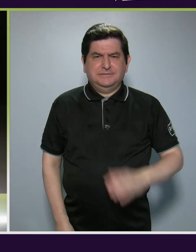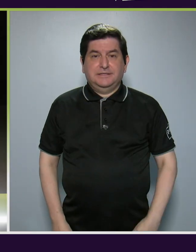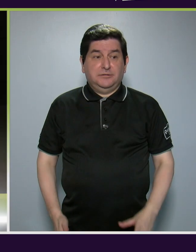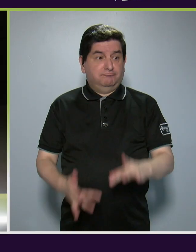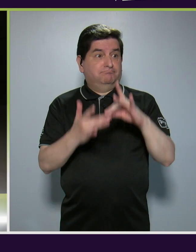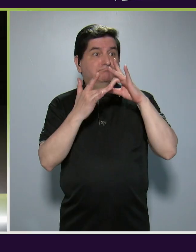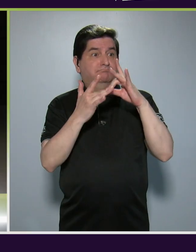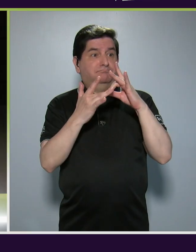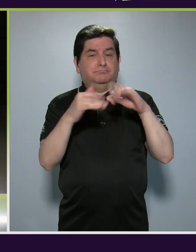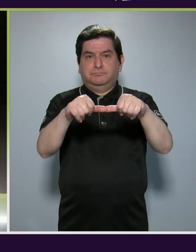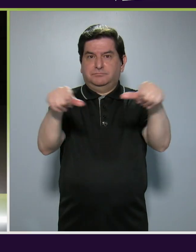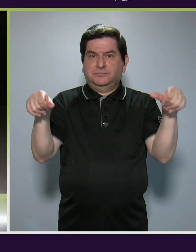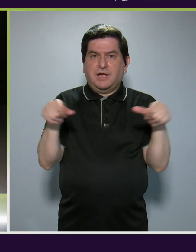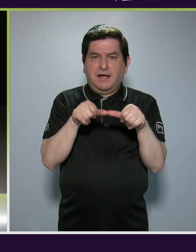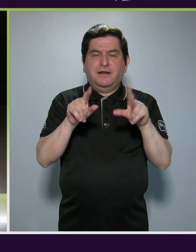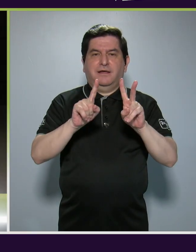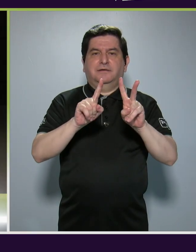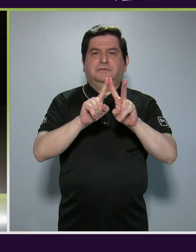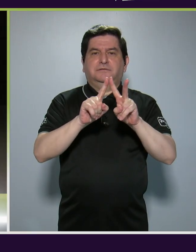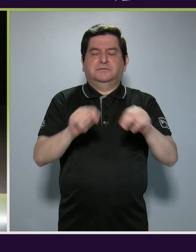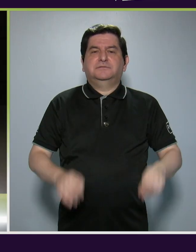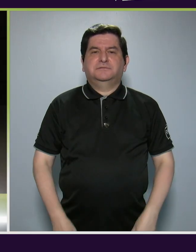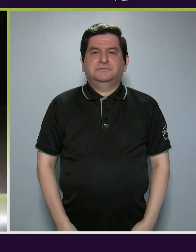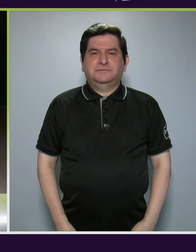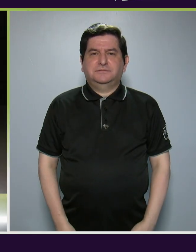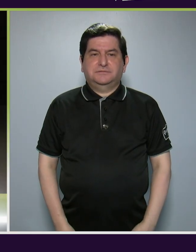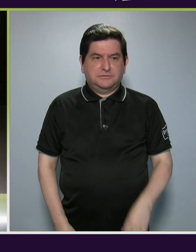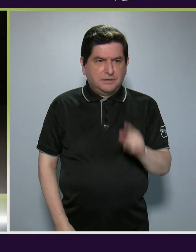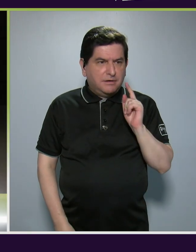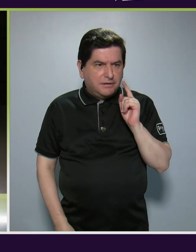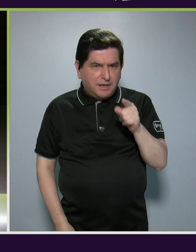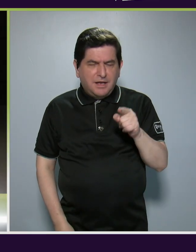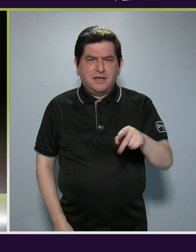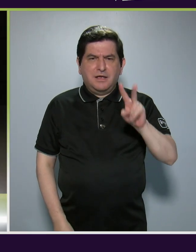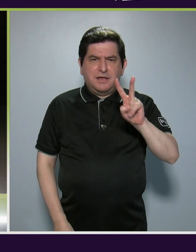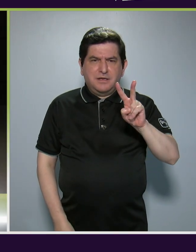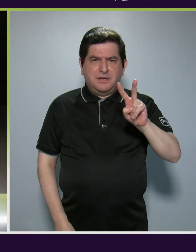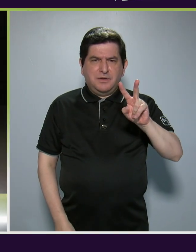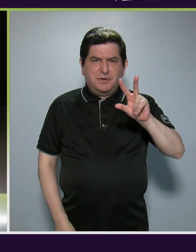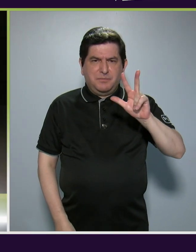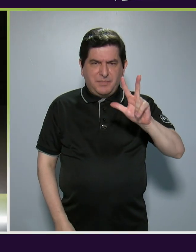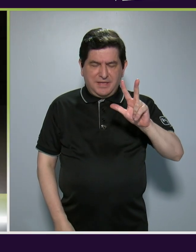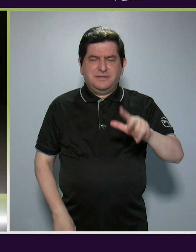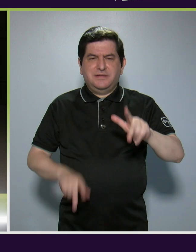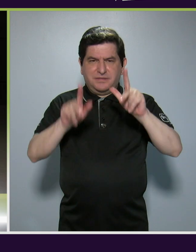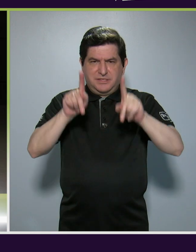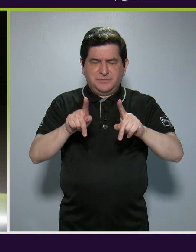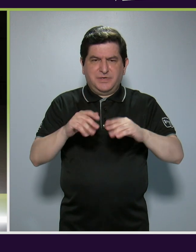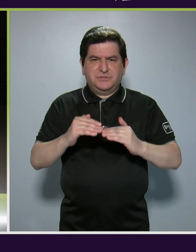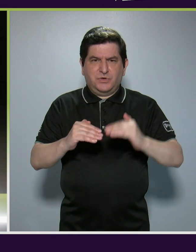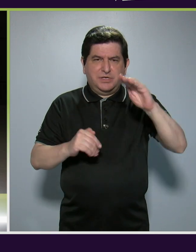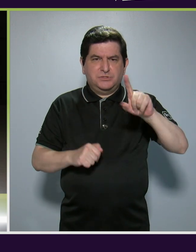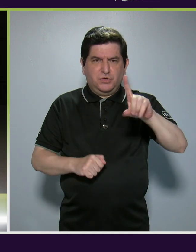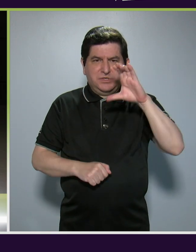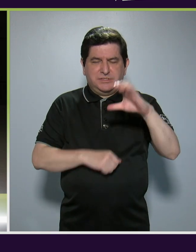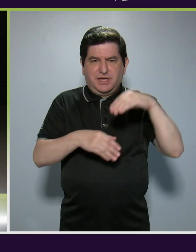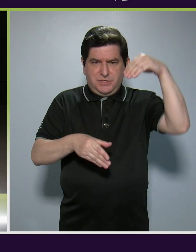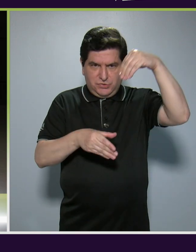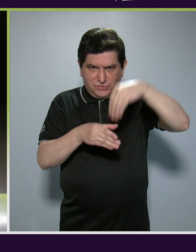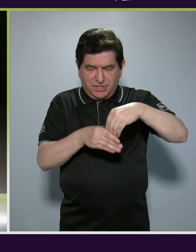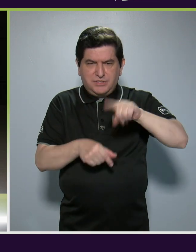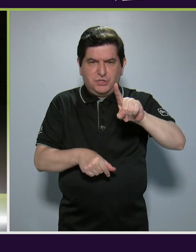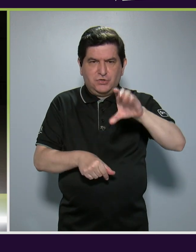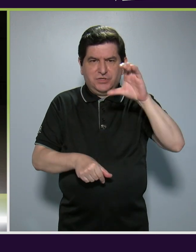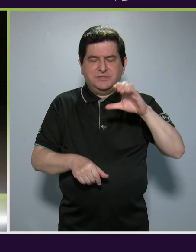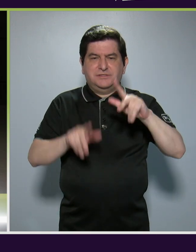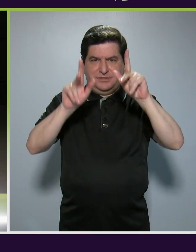particular a esta zona, la península de Nicoya, en donde tenemos 23 centenarios por cada 100.000 habitantes, doña Emiliana, y Agustín